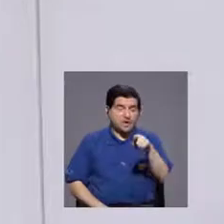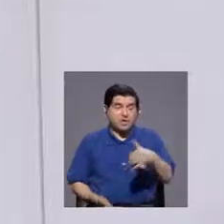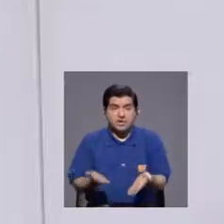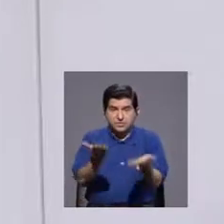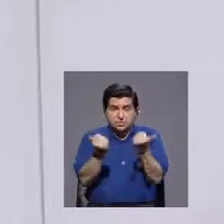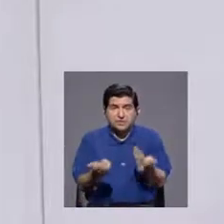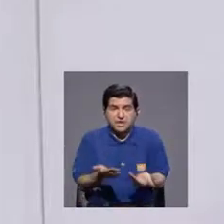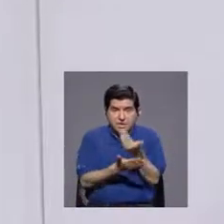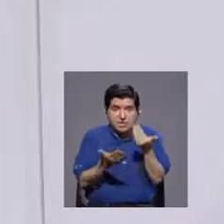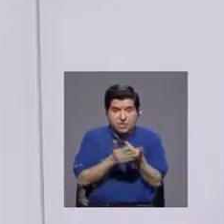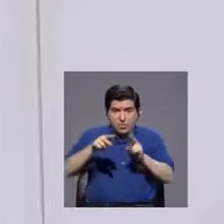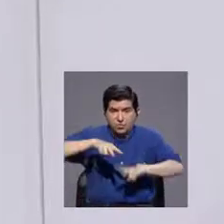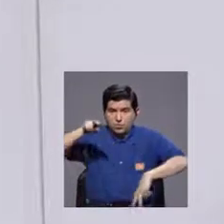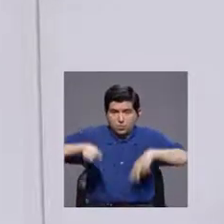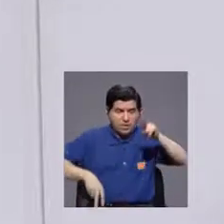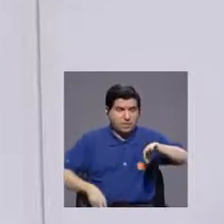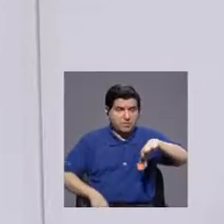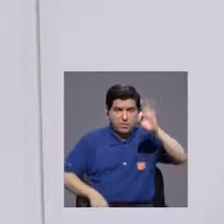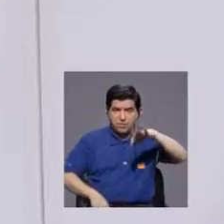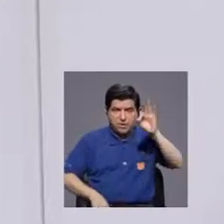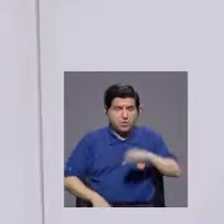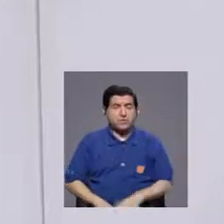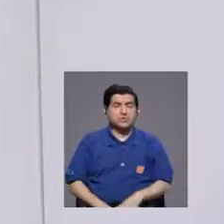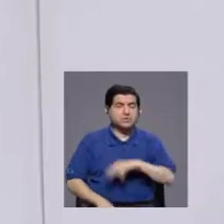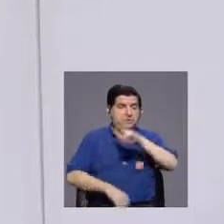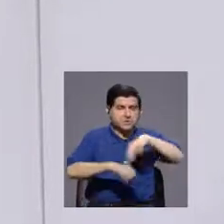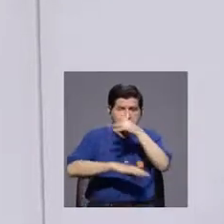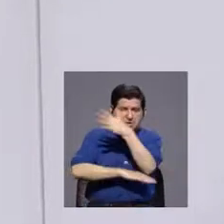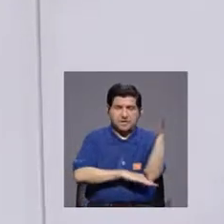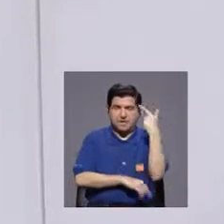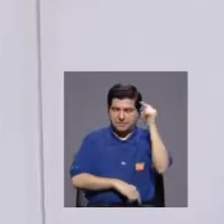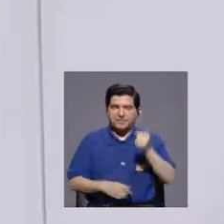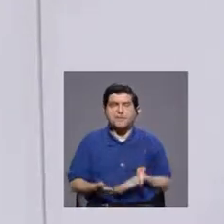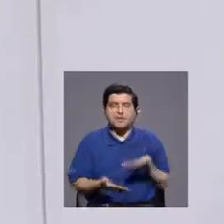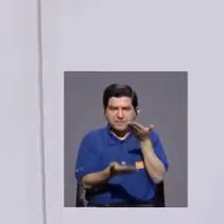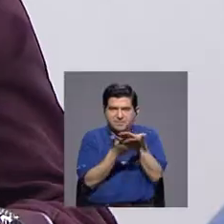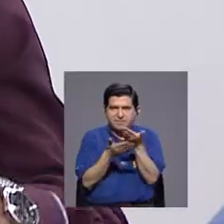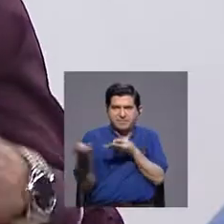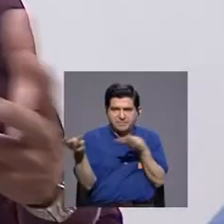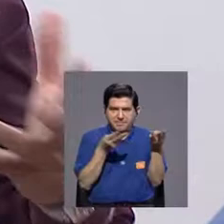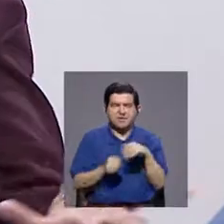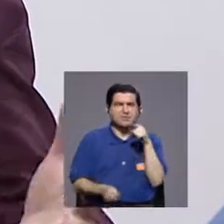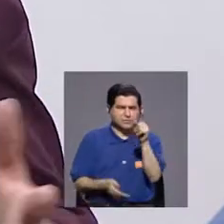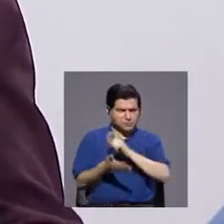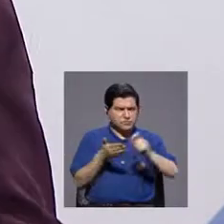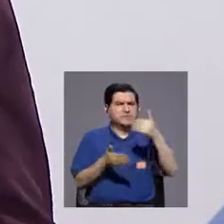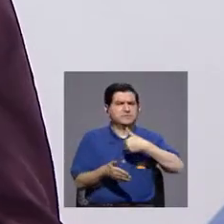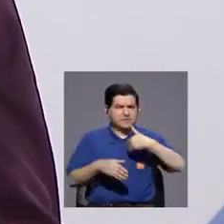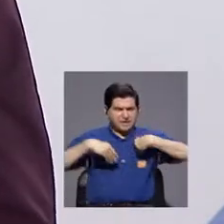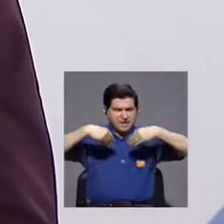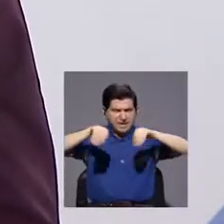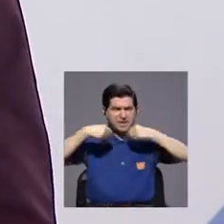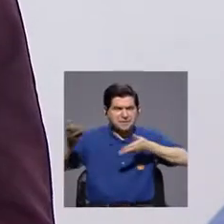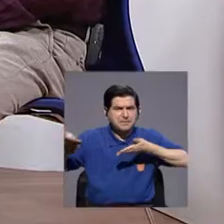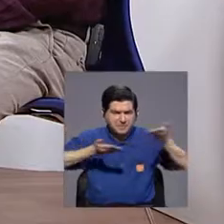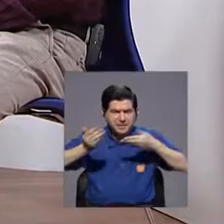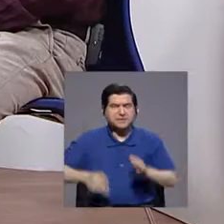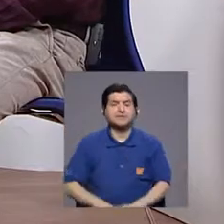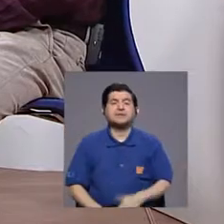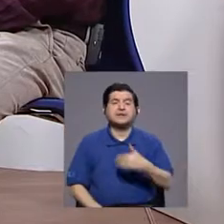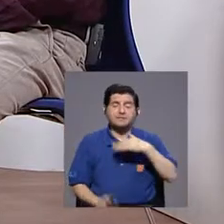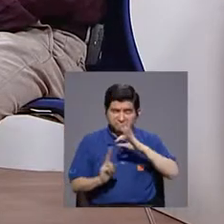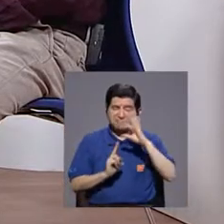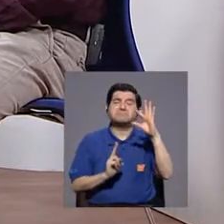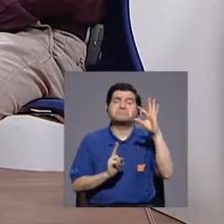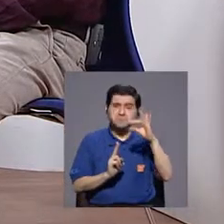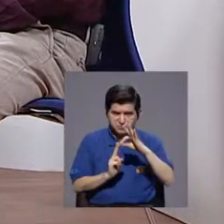que no encontraban en la naturaleza para ofertar en los mercados es una alternativa para el parlament tales como la tienen esa venta de tenemos la opción